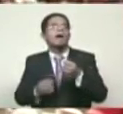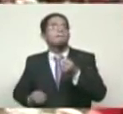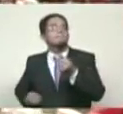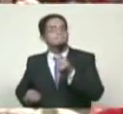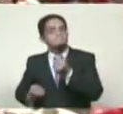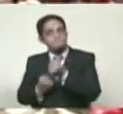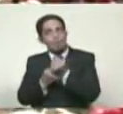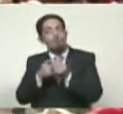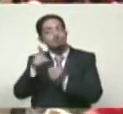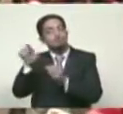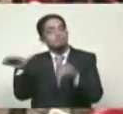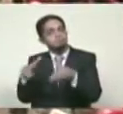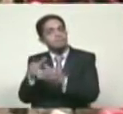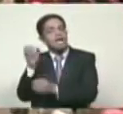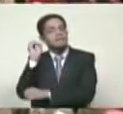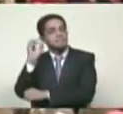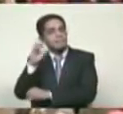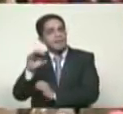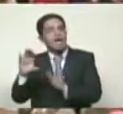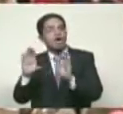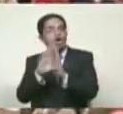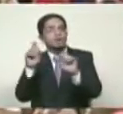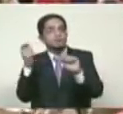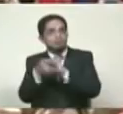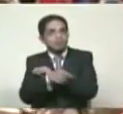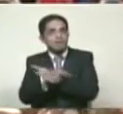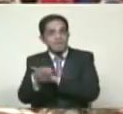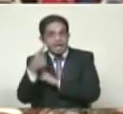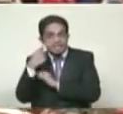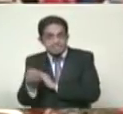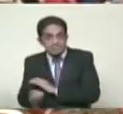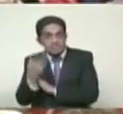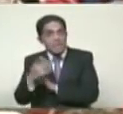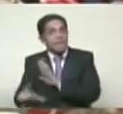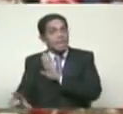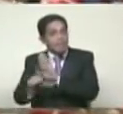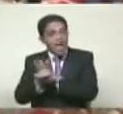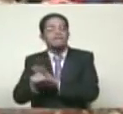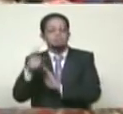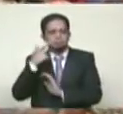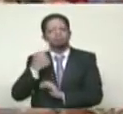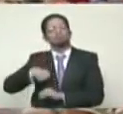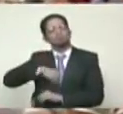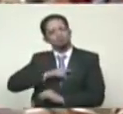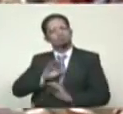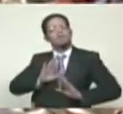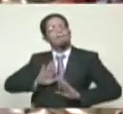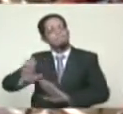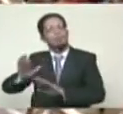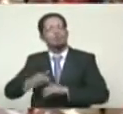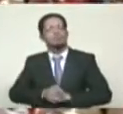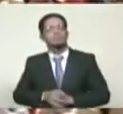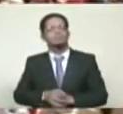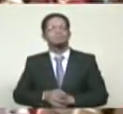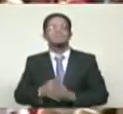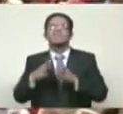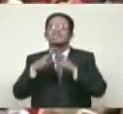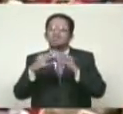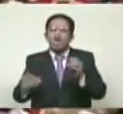Asamblea Constituyente en todas sus leyes constitucionales, en todos sus decretos, en todos sus